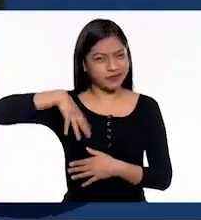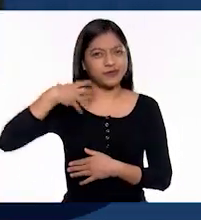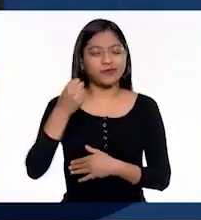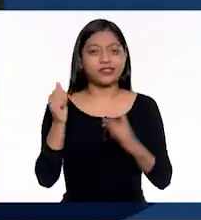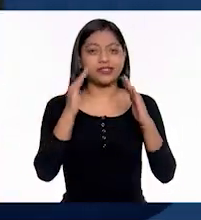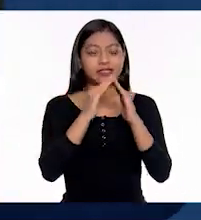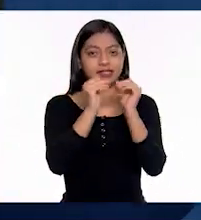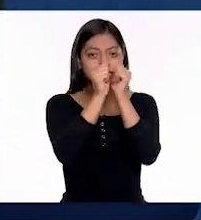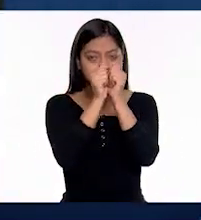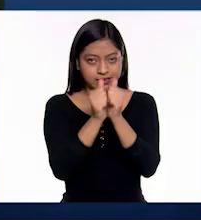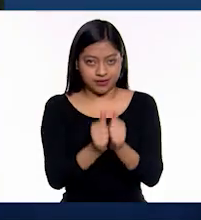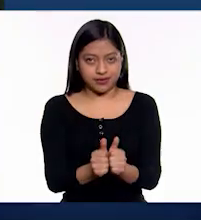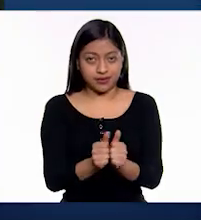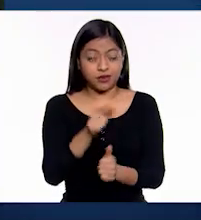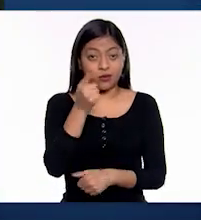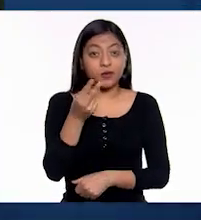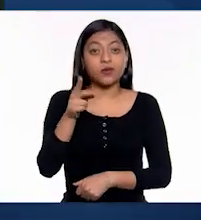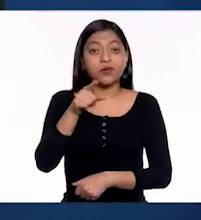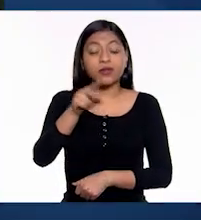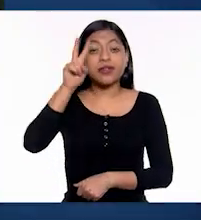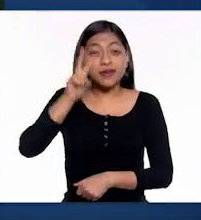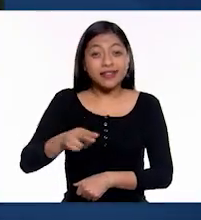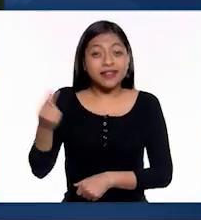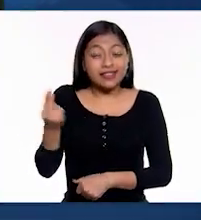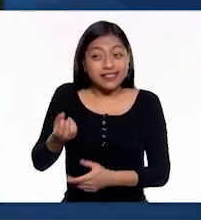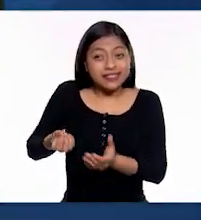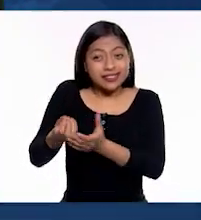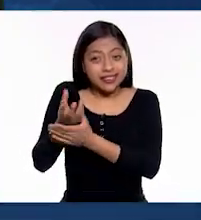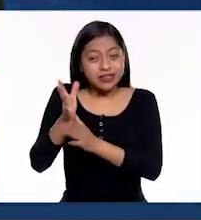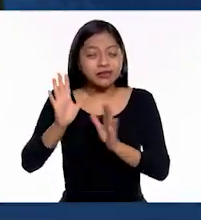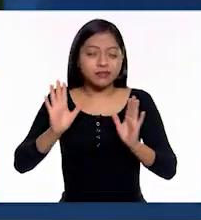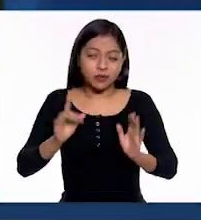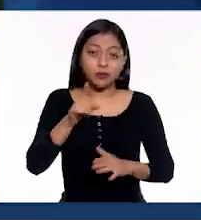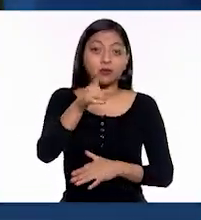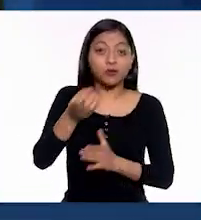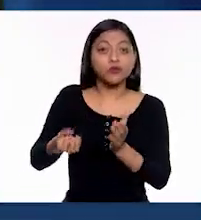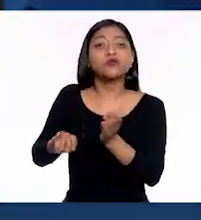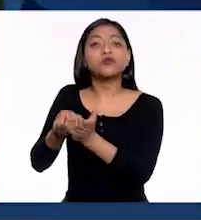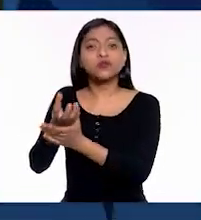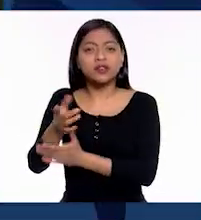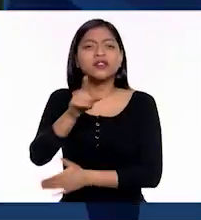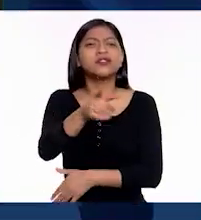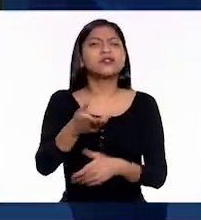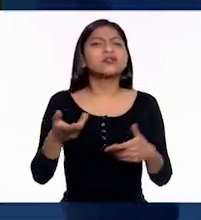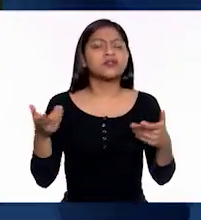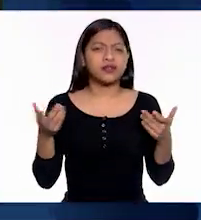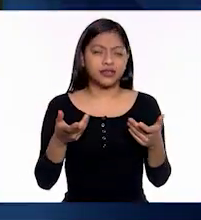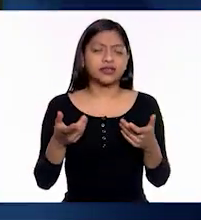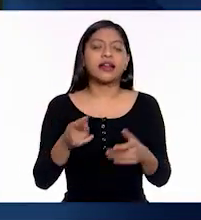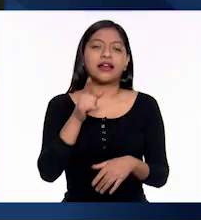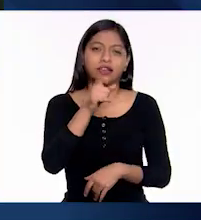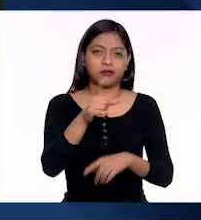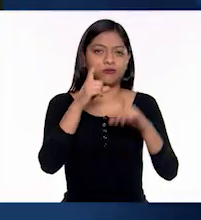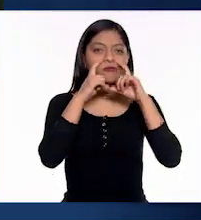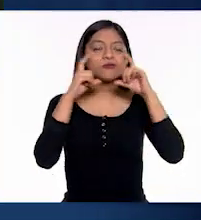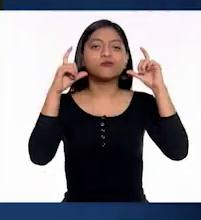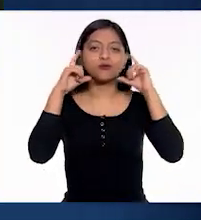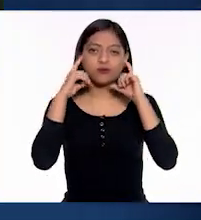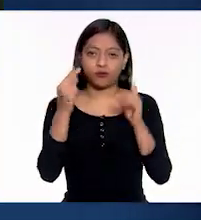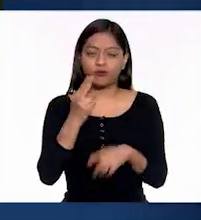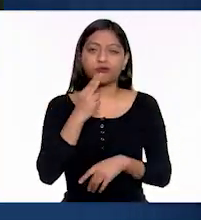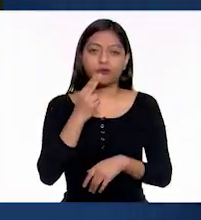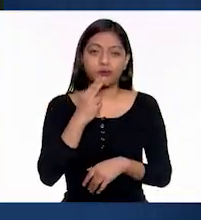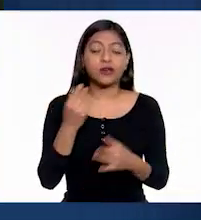no salir de casa a menos que sea muy necesario. Si lo haces, utiliza el